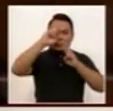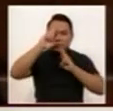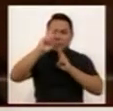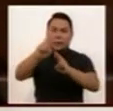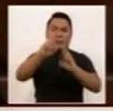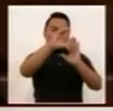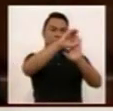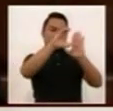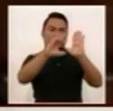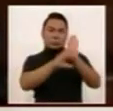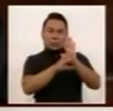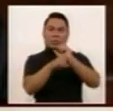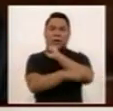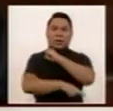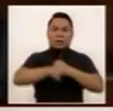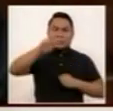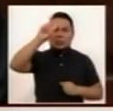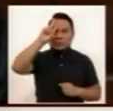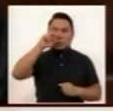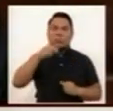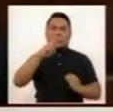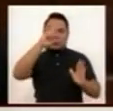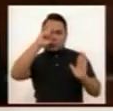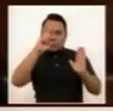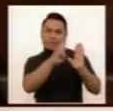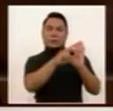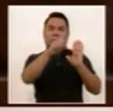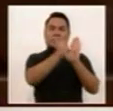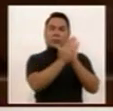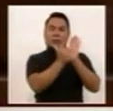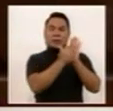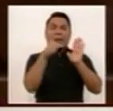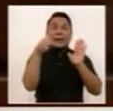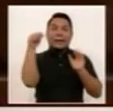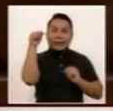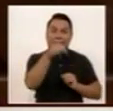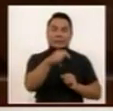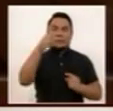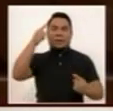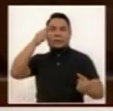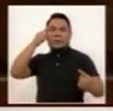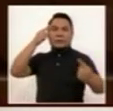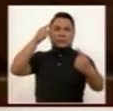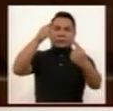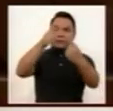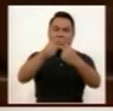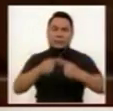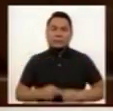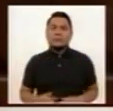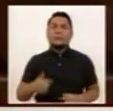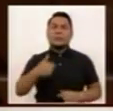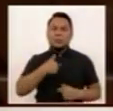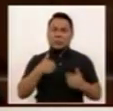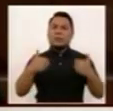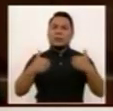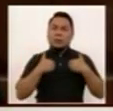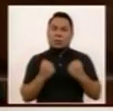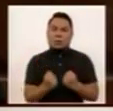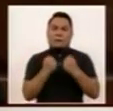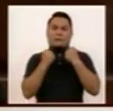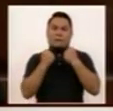Constitución Nacional y de nuestras leyes es nuestro desafío. Tengo la fuerza y